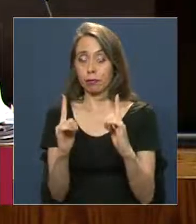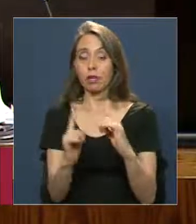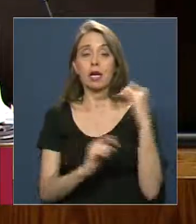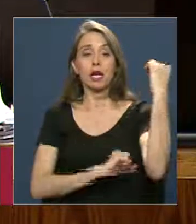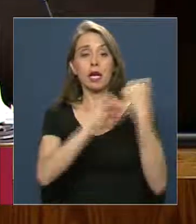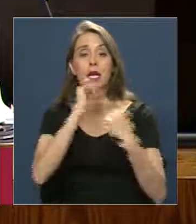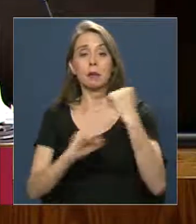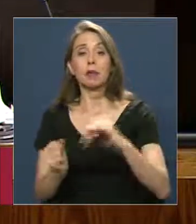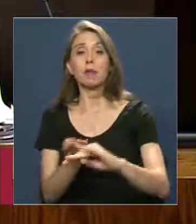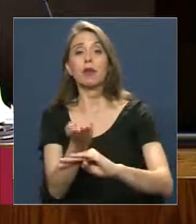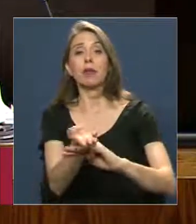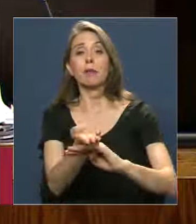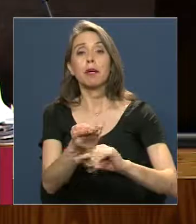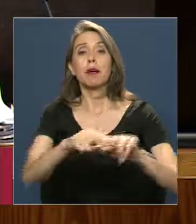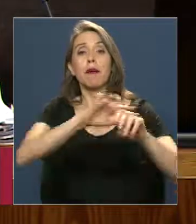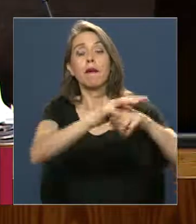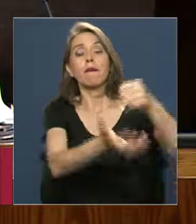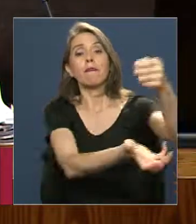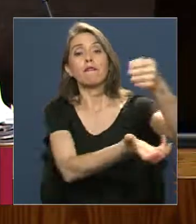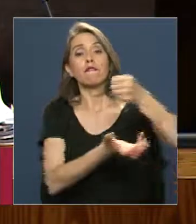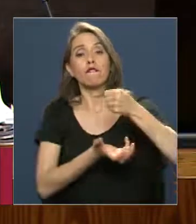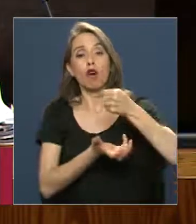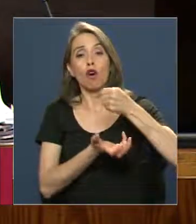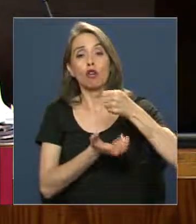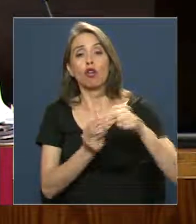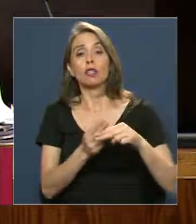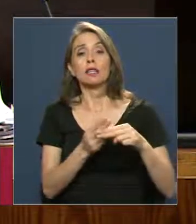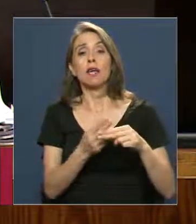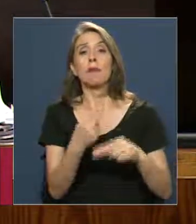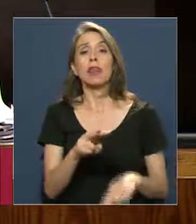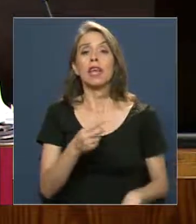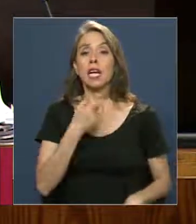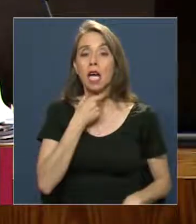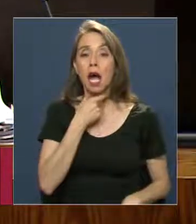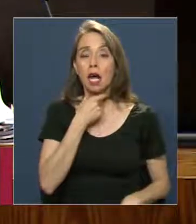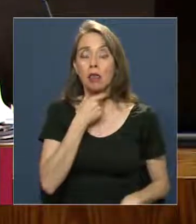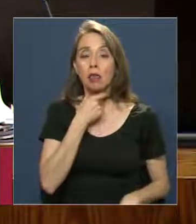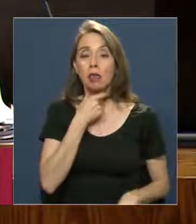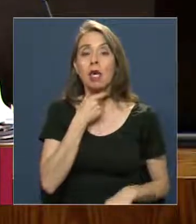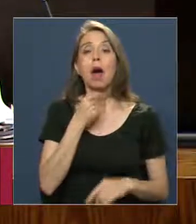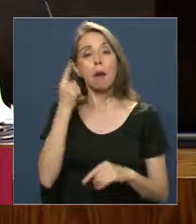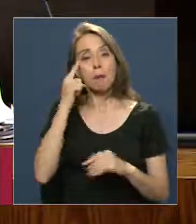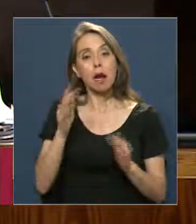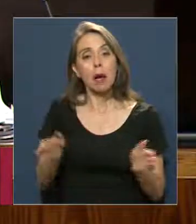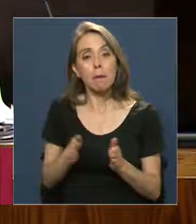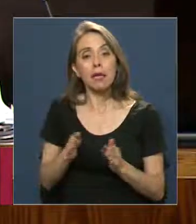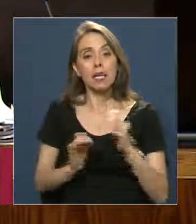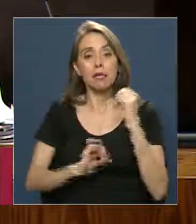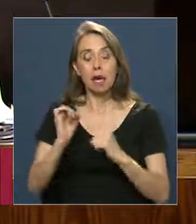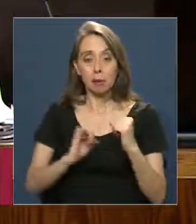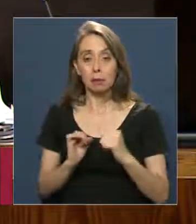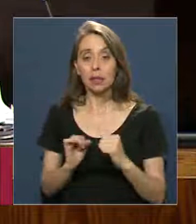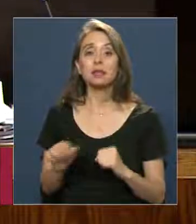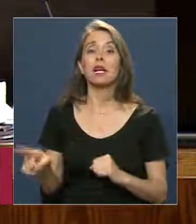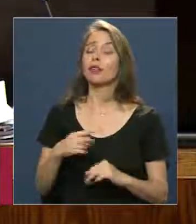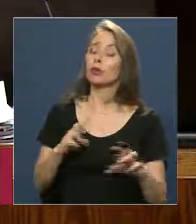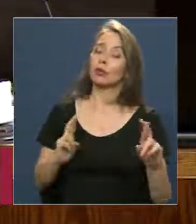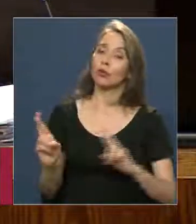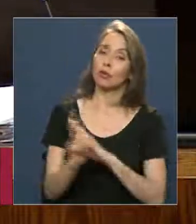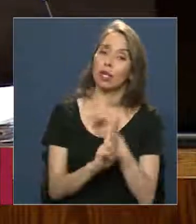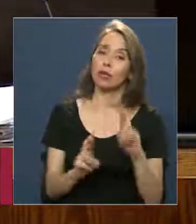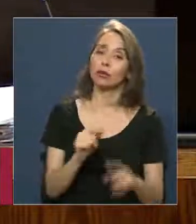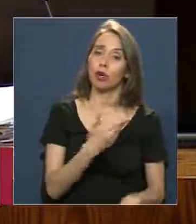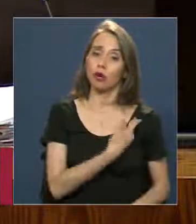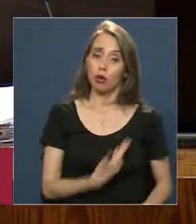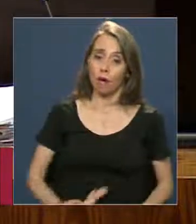pueden optar al Fondo de Garantía de las Pequeñas Empresas. Nosotros hicimos una relación de que acá nosotros no estábamos como Ejecutivo,